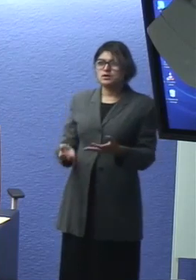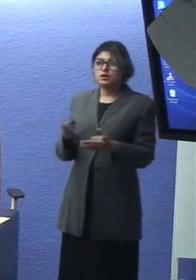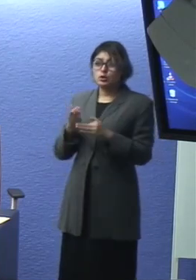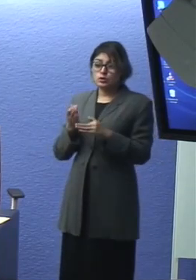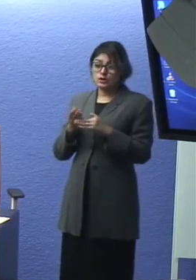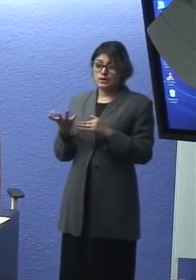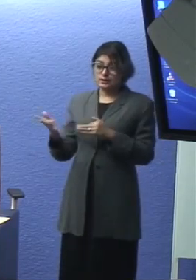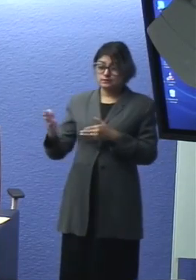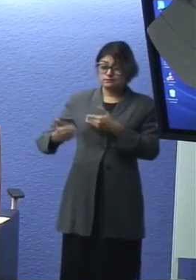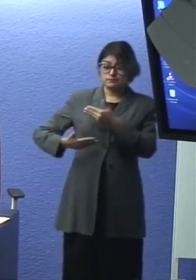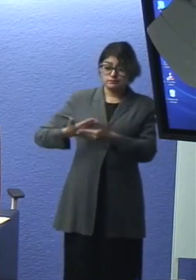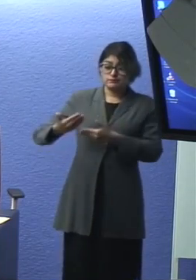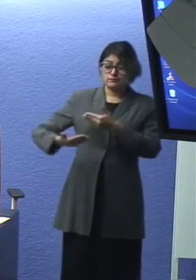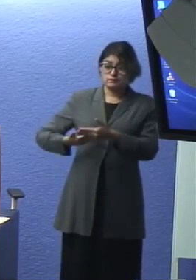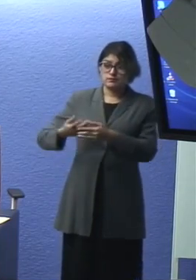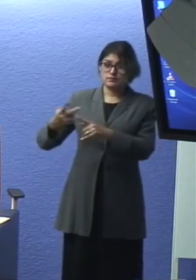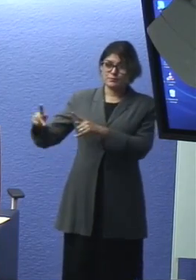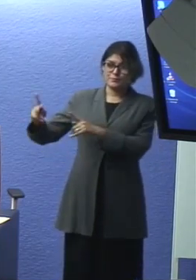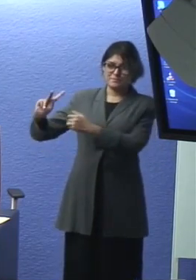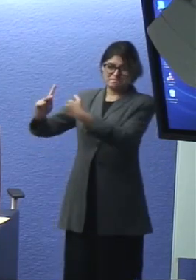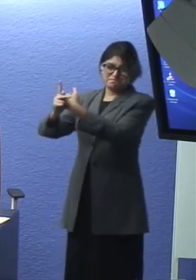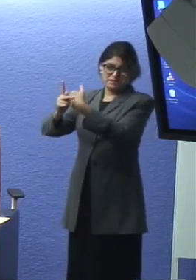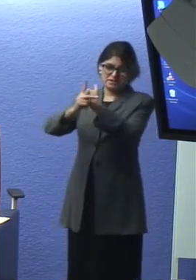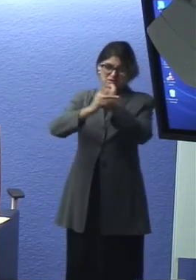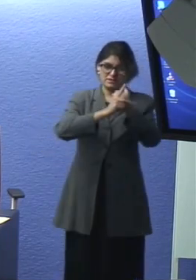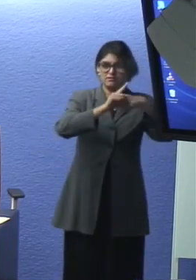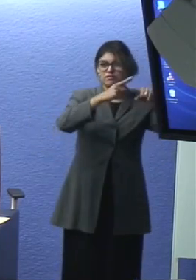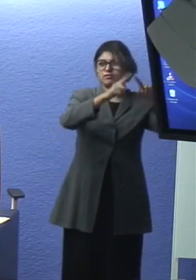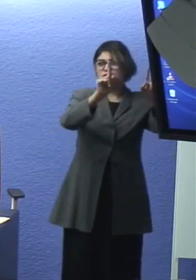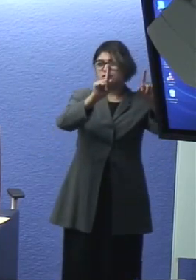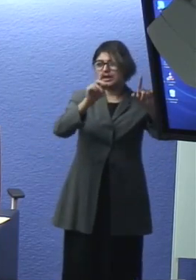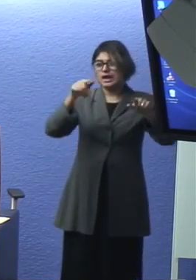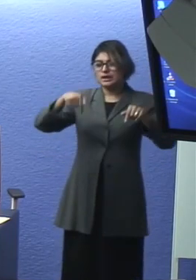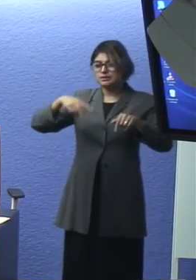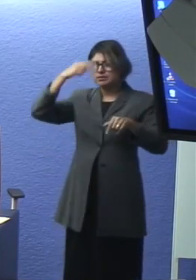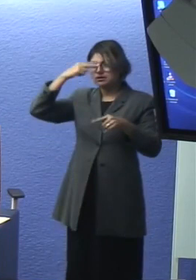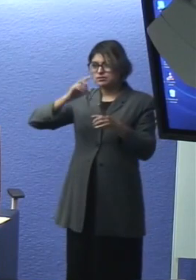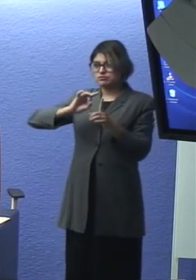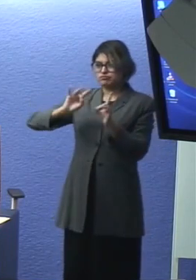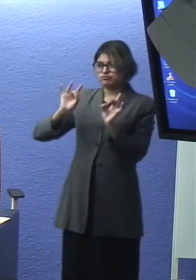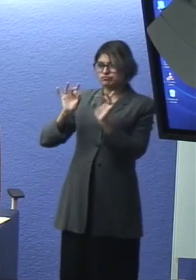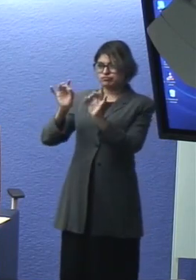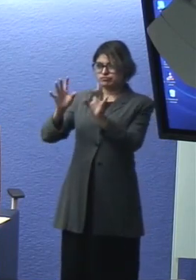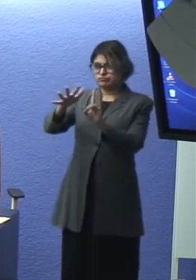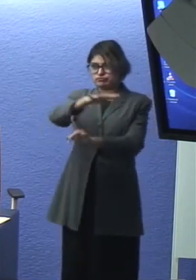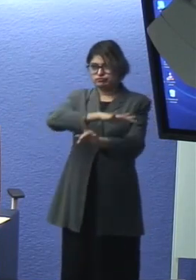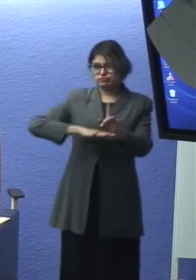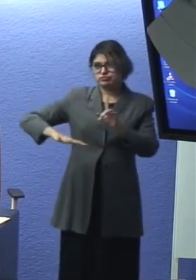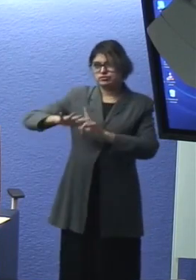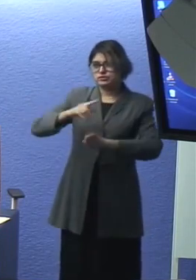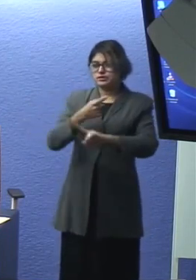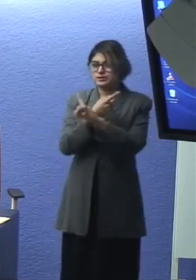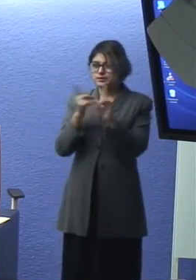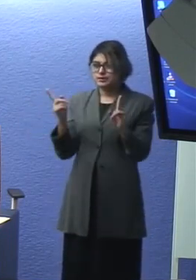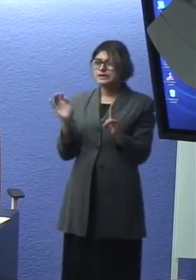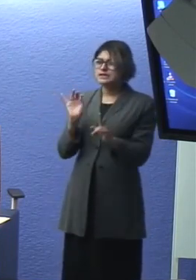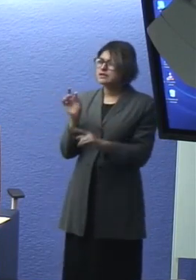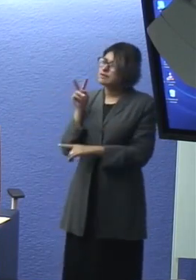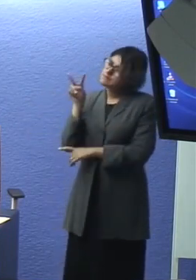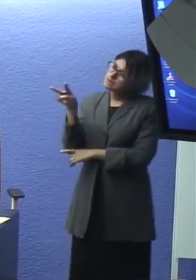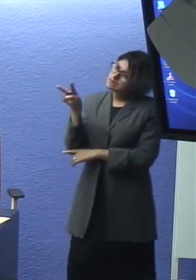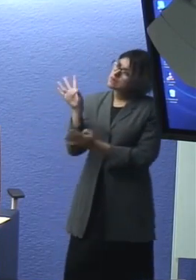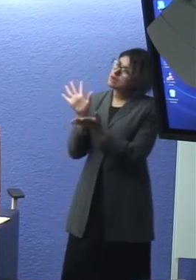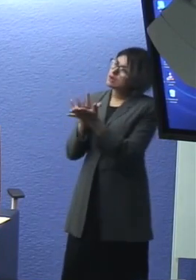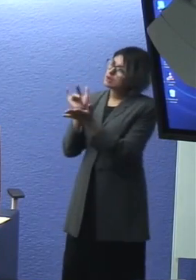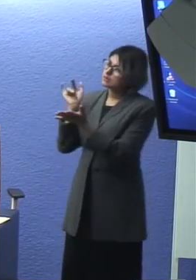dieron estos avances no son los mismos a los nuestros. Entonces, quizá sea bueno tomar el ejemplo, pero